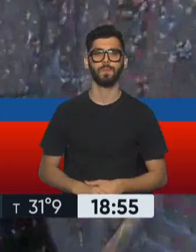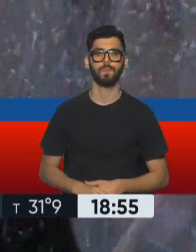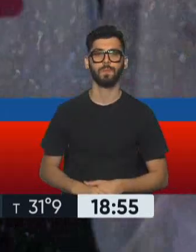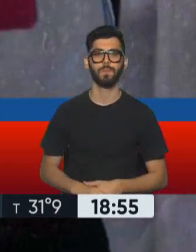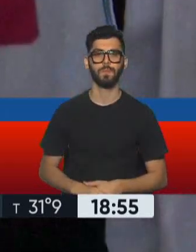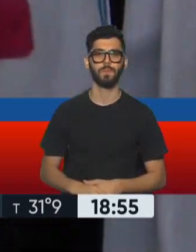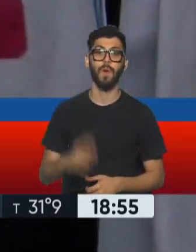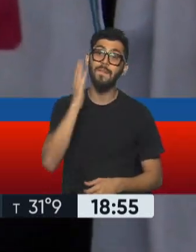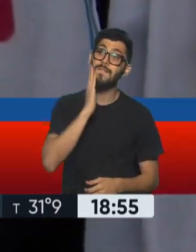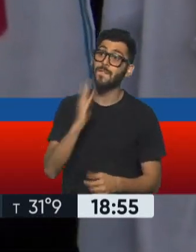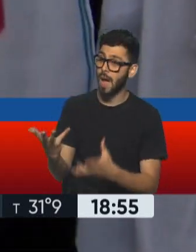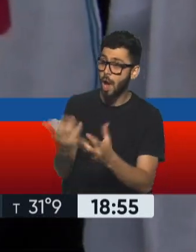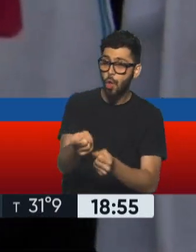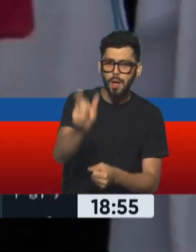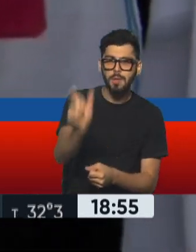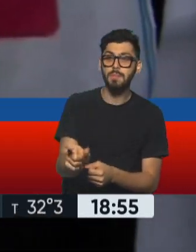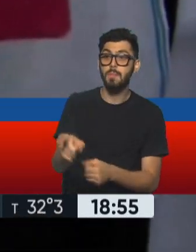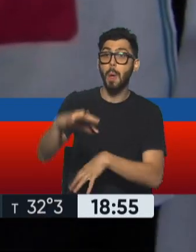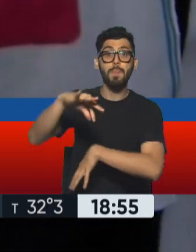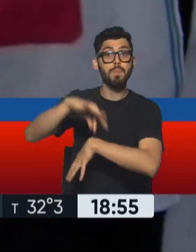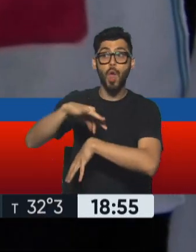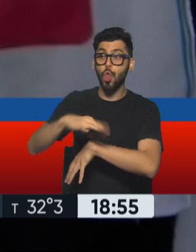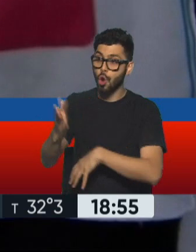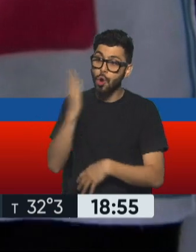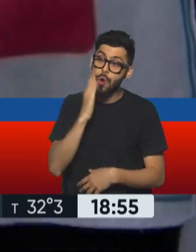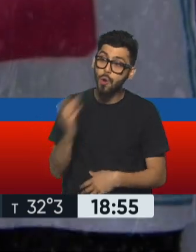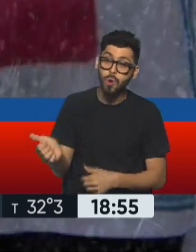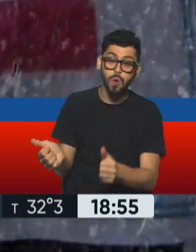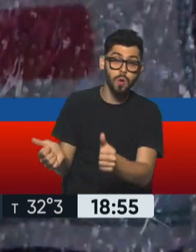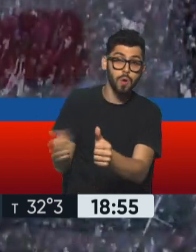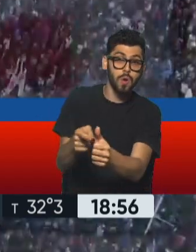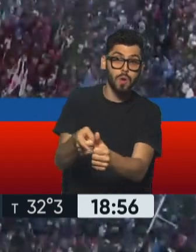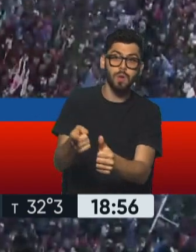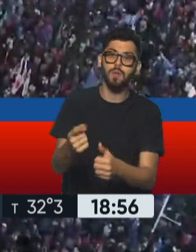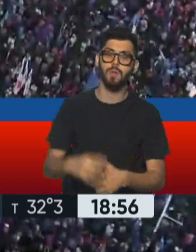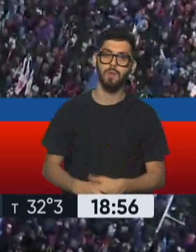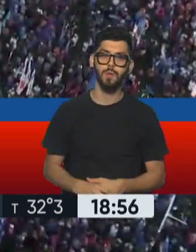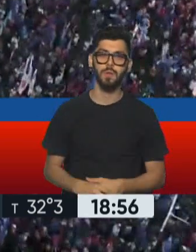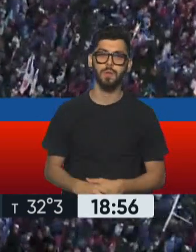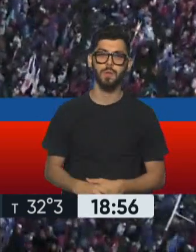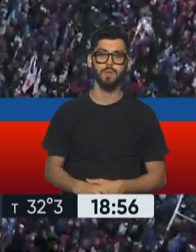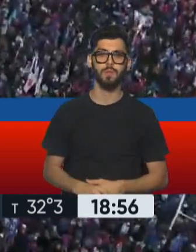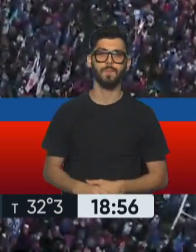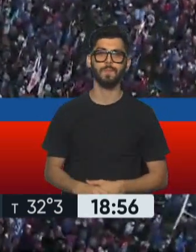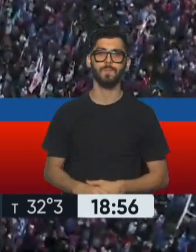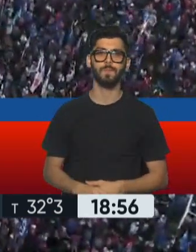Por favor, que vayan ahí. Tenemos personal médico que pueda asistir ahí. ¿Alguien? ¿Estás?